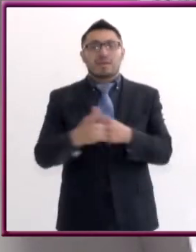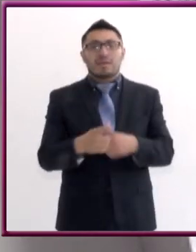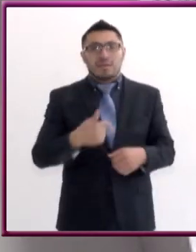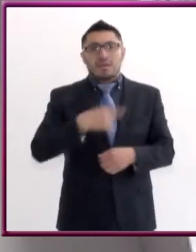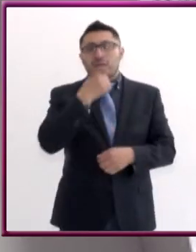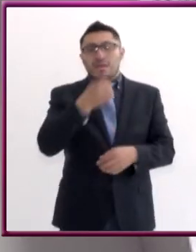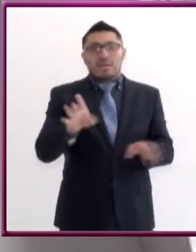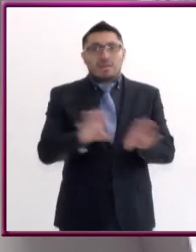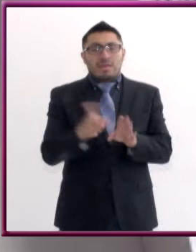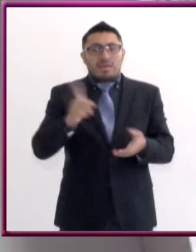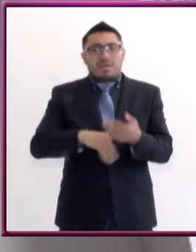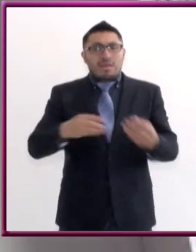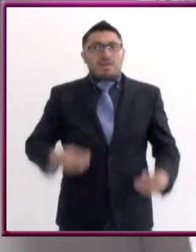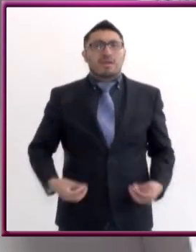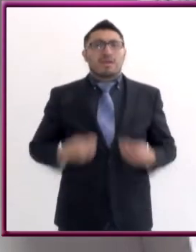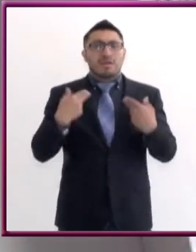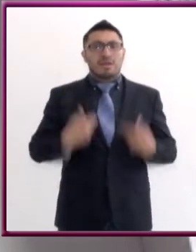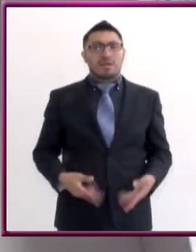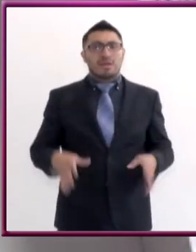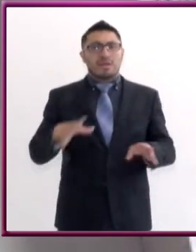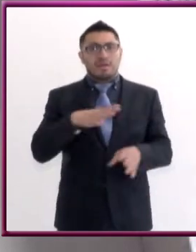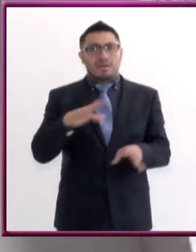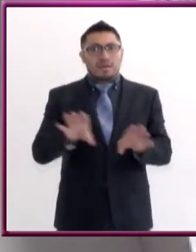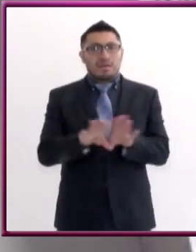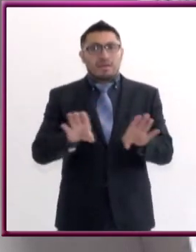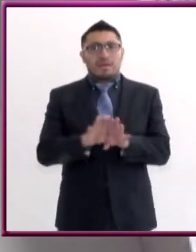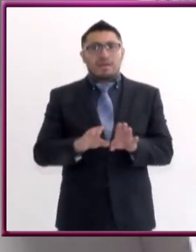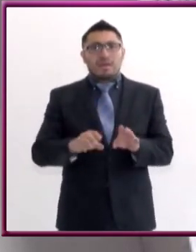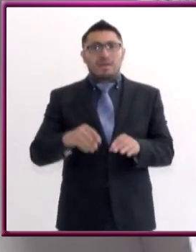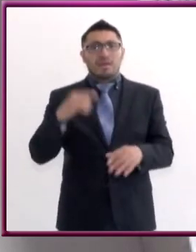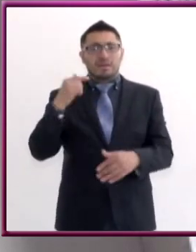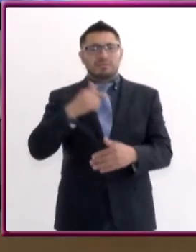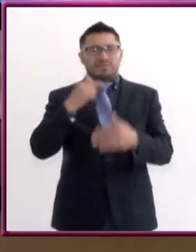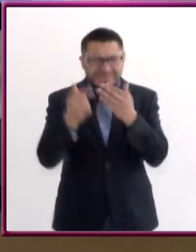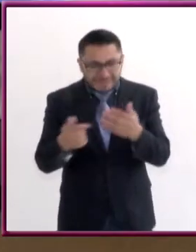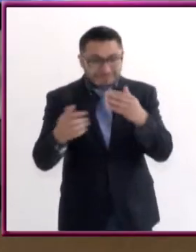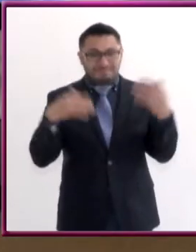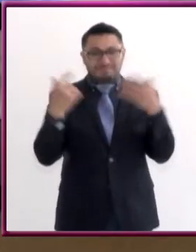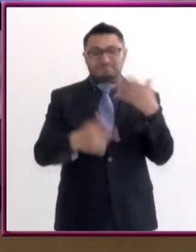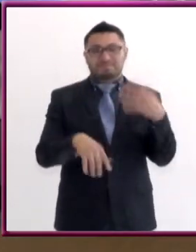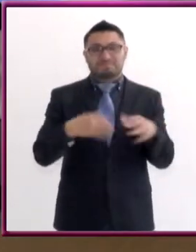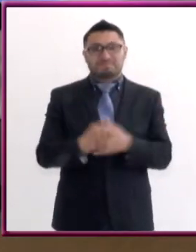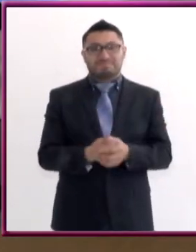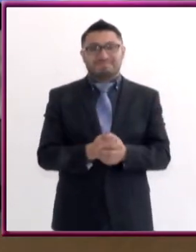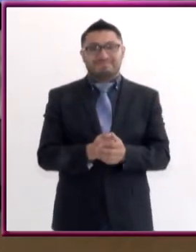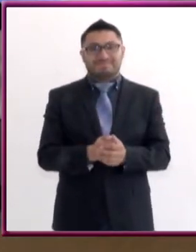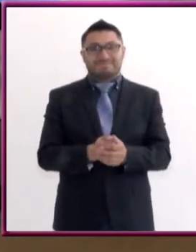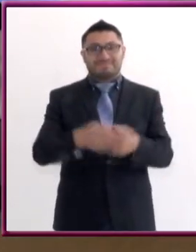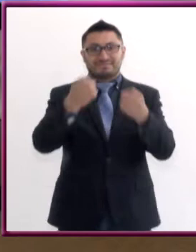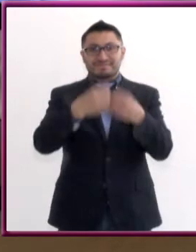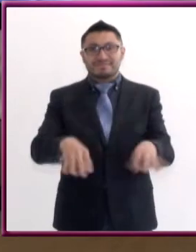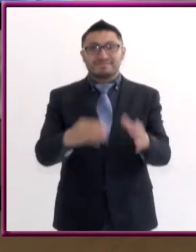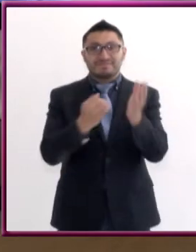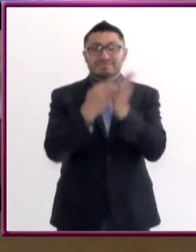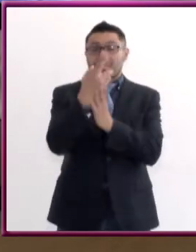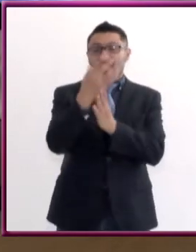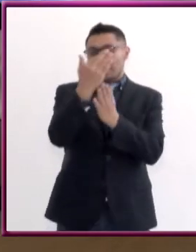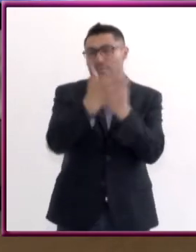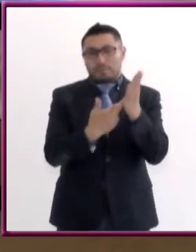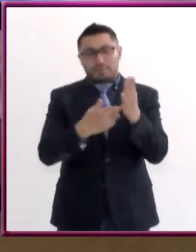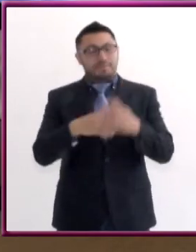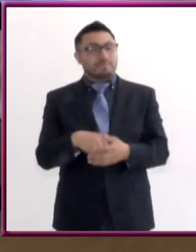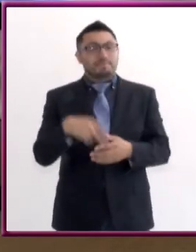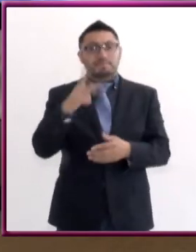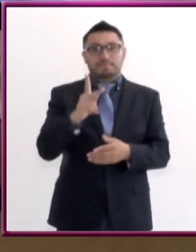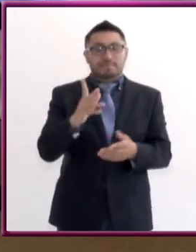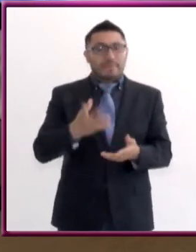yo te decía que la vida humana está hecha de una sucesión interminable de pérdidas, unas mayores que